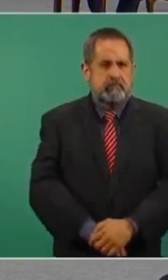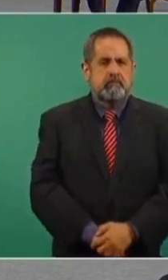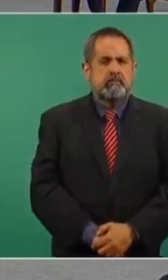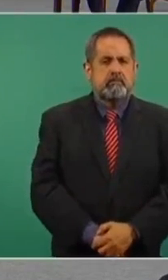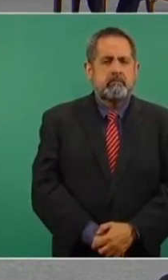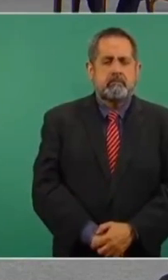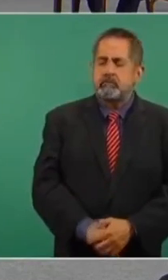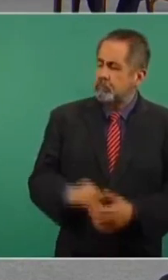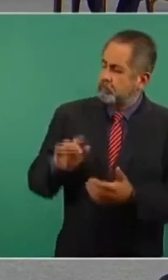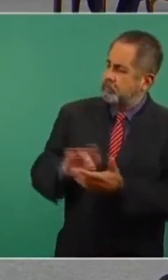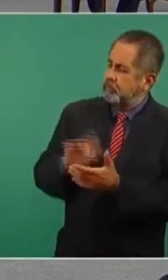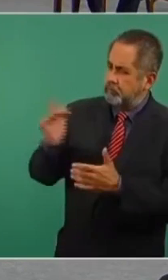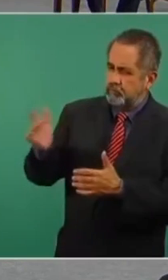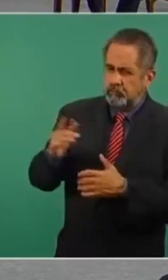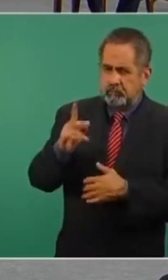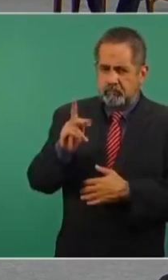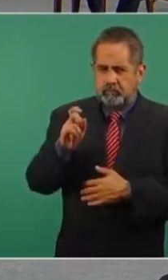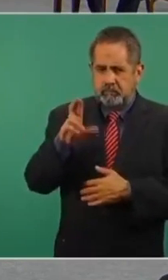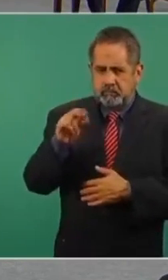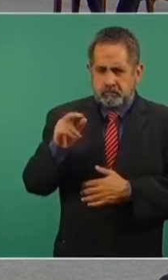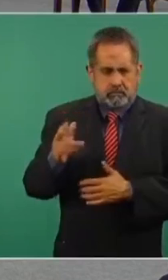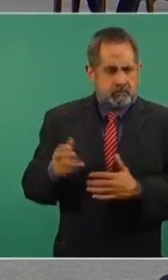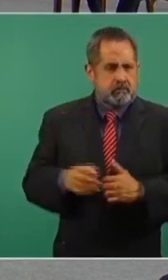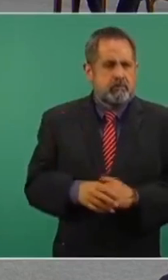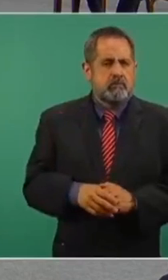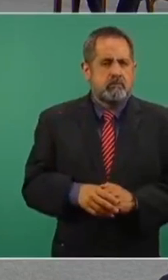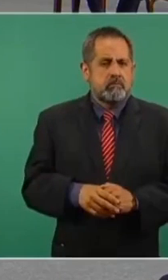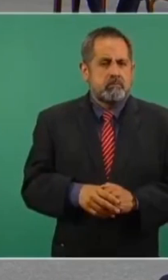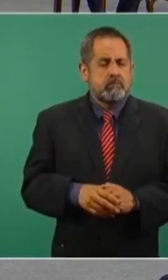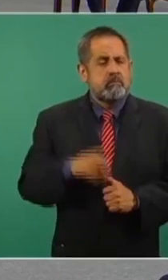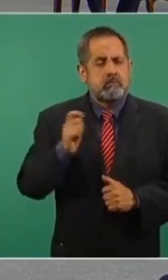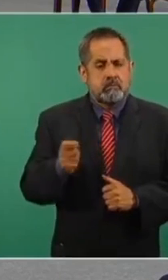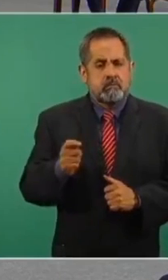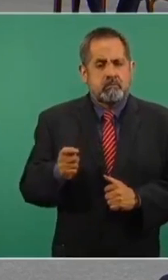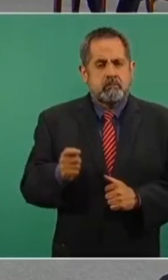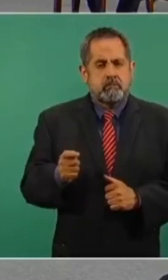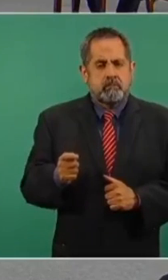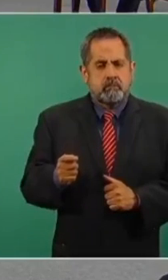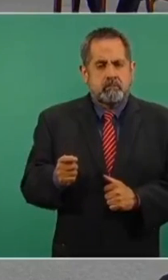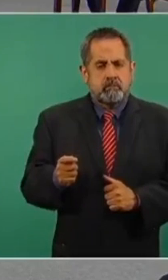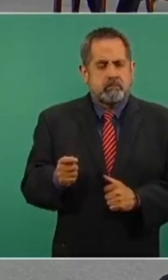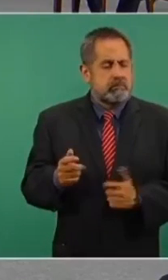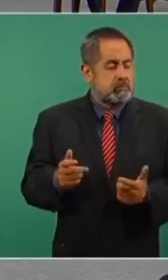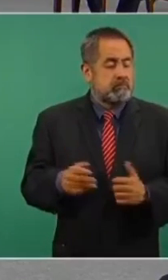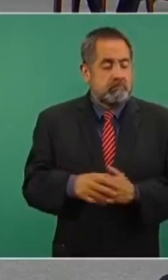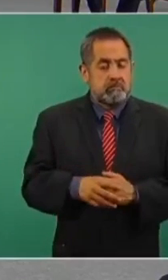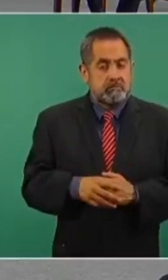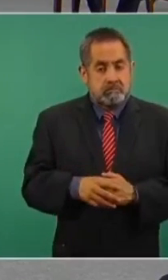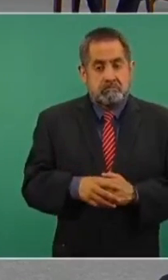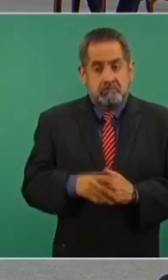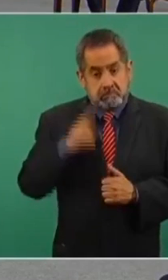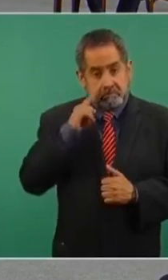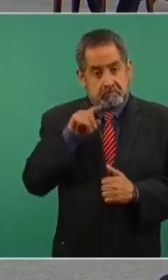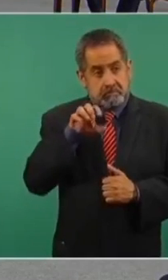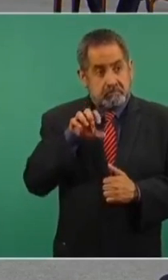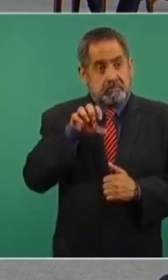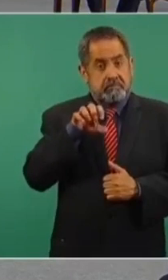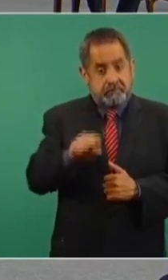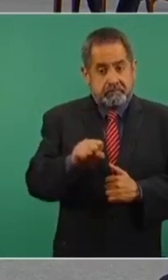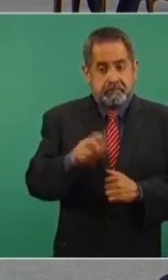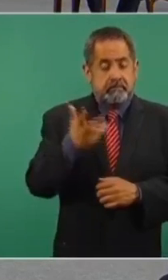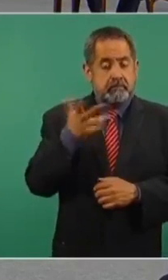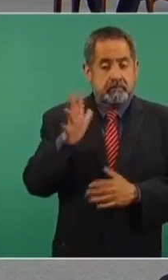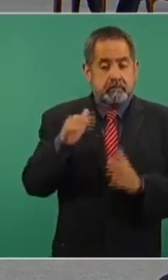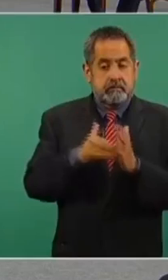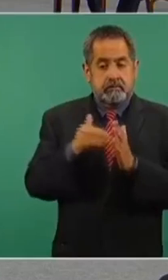Muchas gracias, Pedro. De modo que ya estamos por llegar a 10